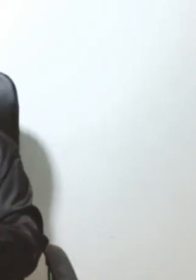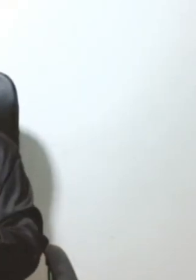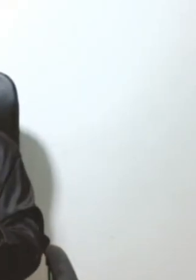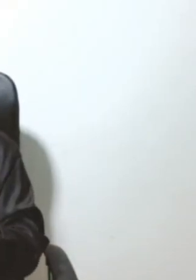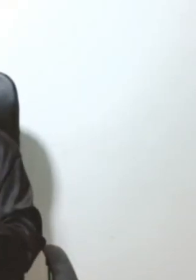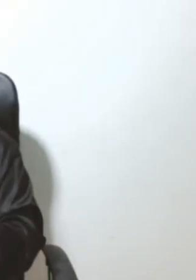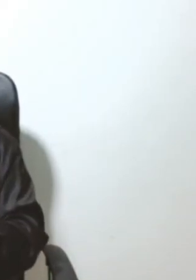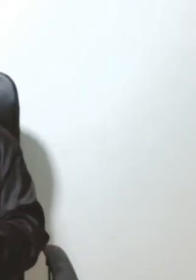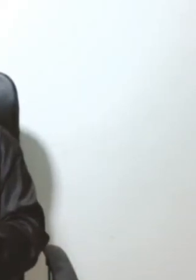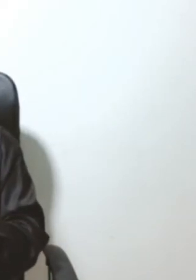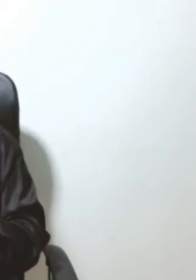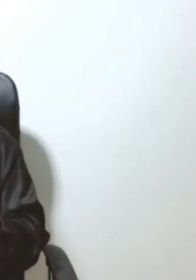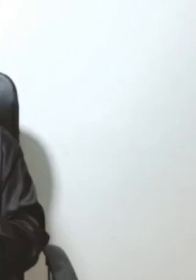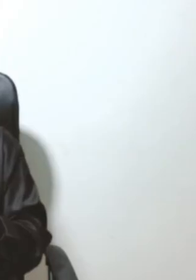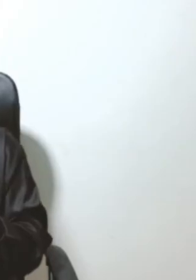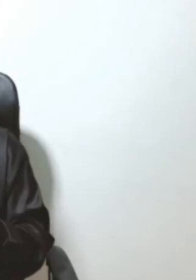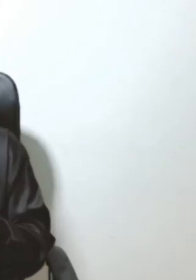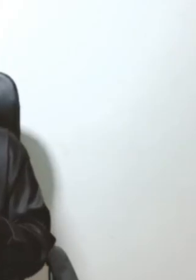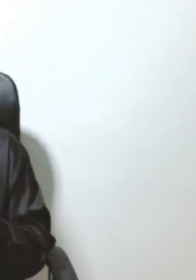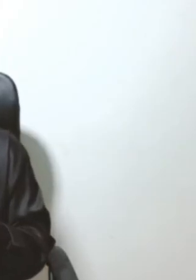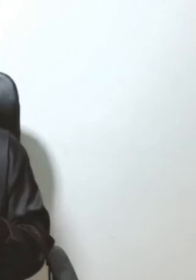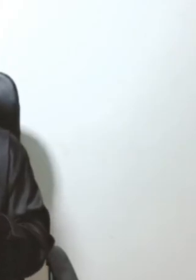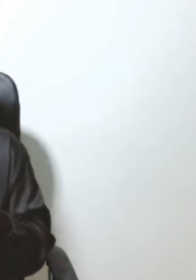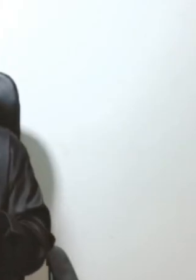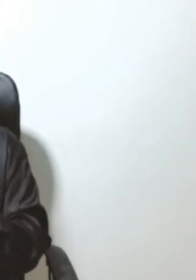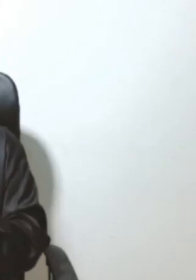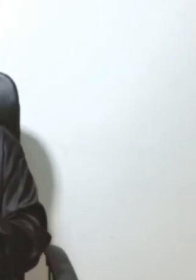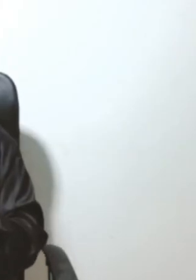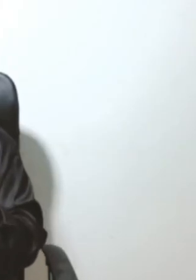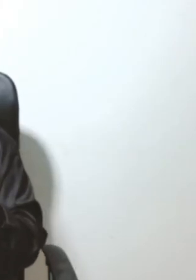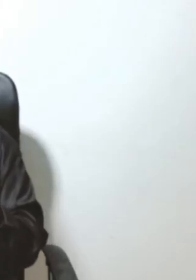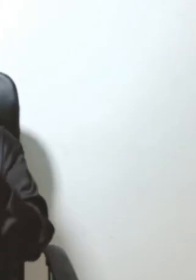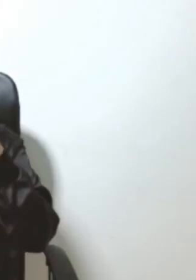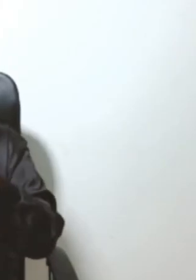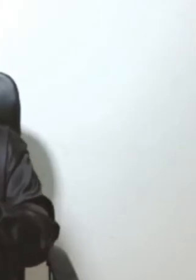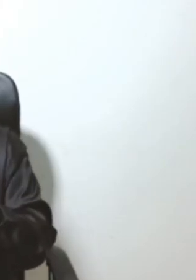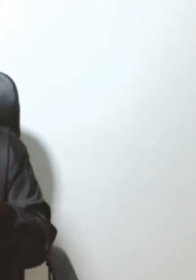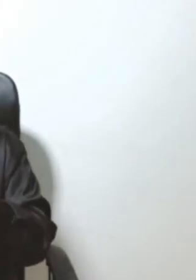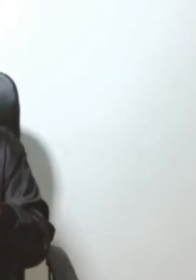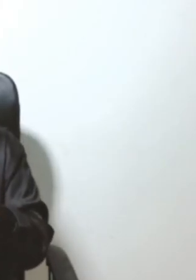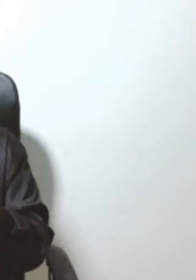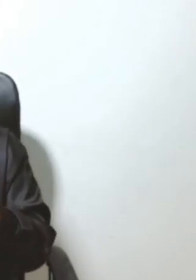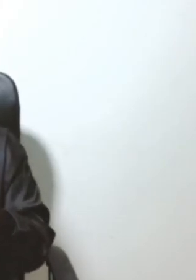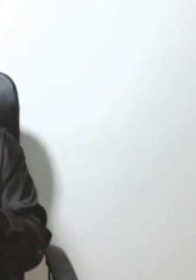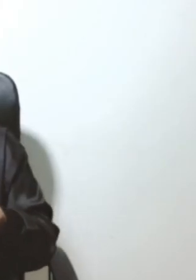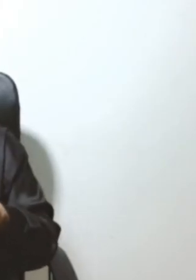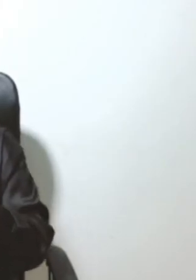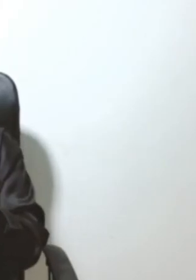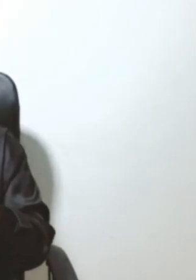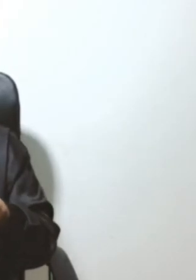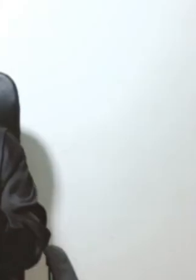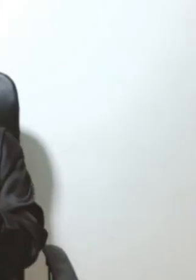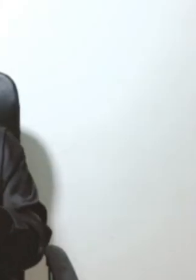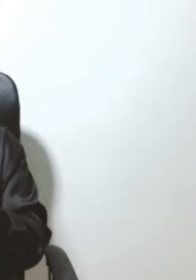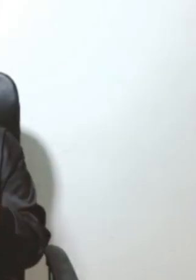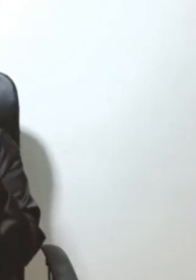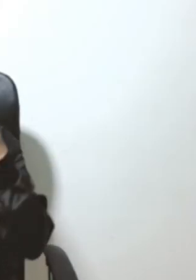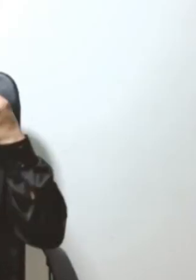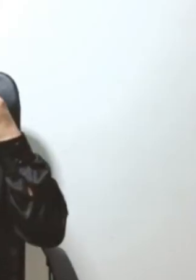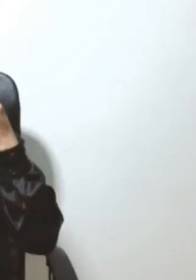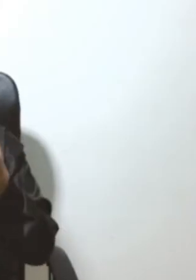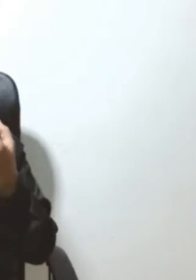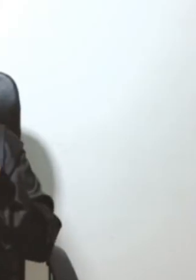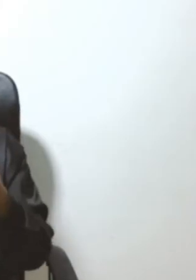salgo con mi botiquín. Y en mi botiquín, ¿qué tengo? Todo lo necesario de bioseguridad,